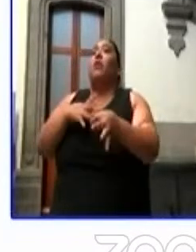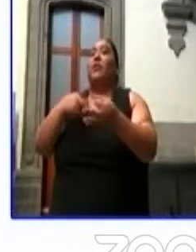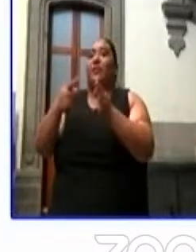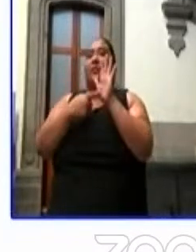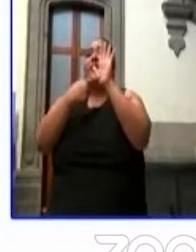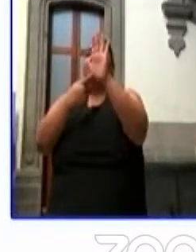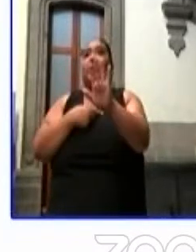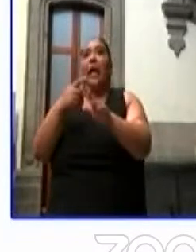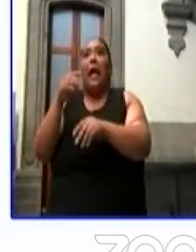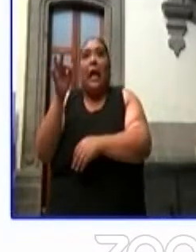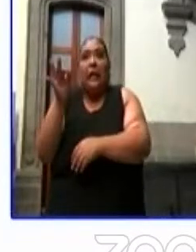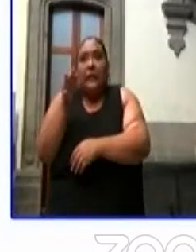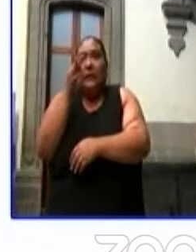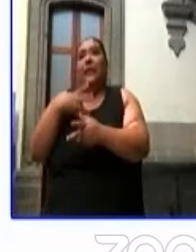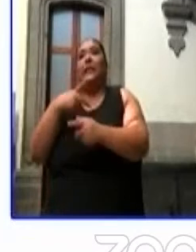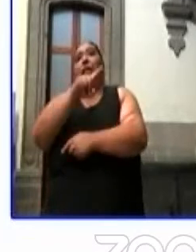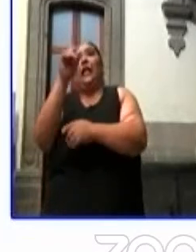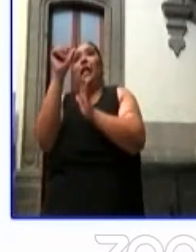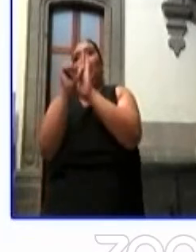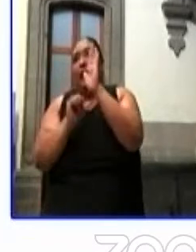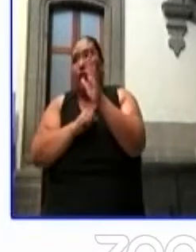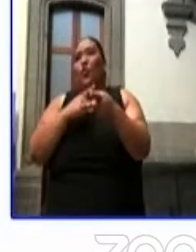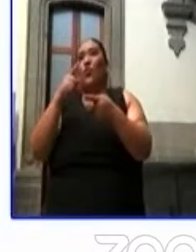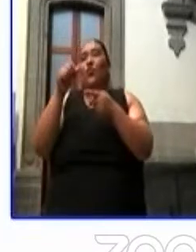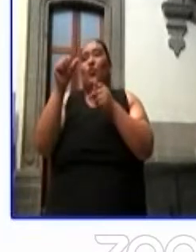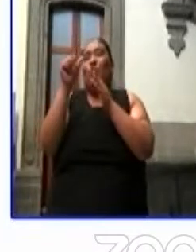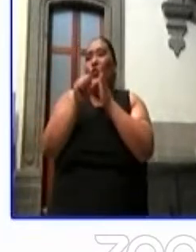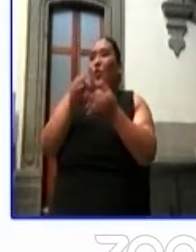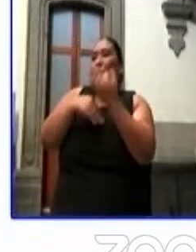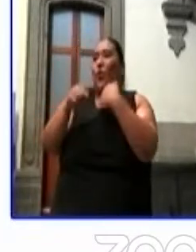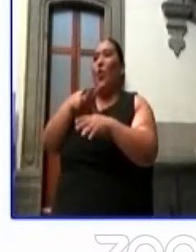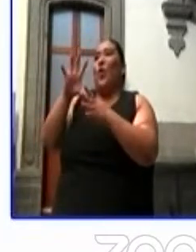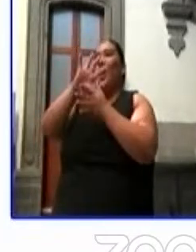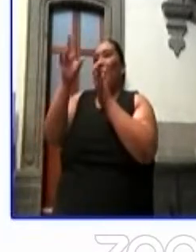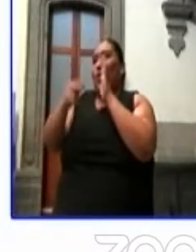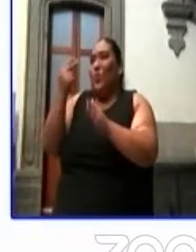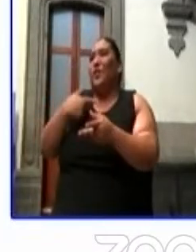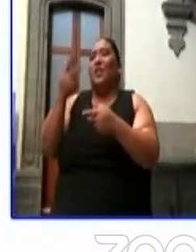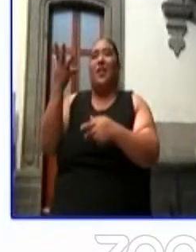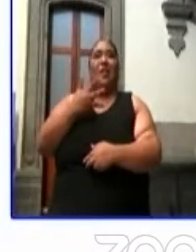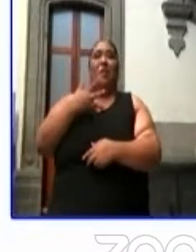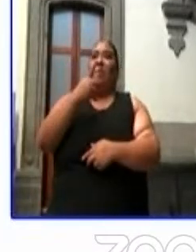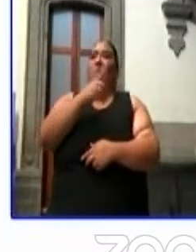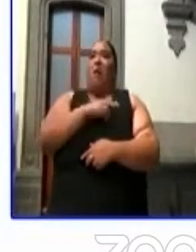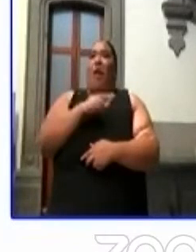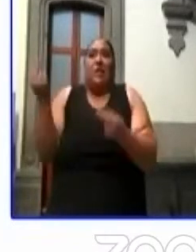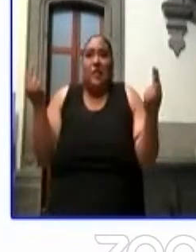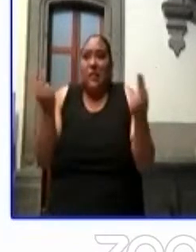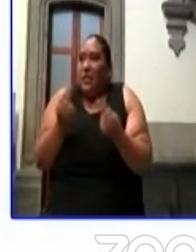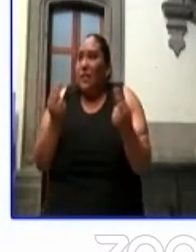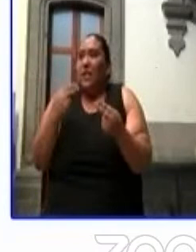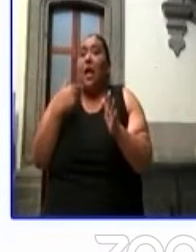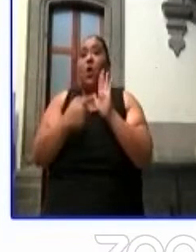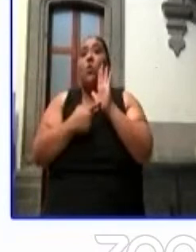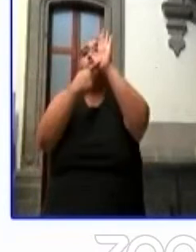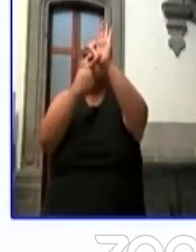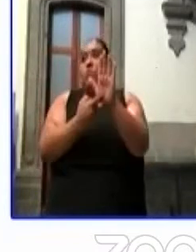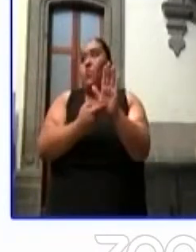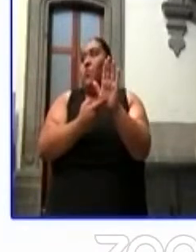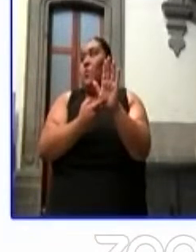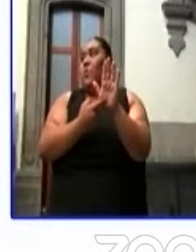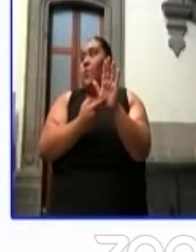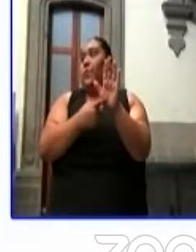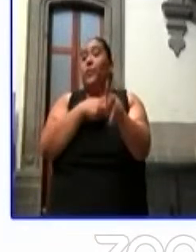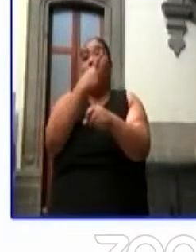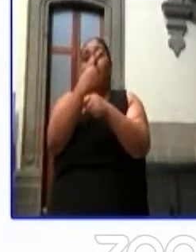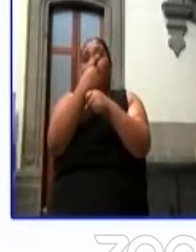la convención. Obviamente, en este plan dijimos, nos tenemos que ir a lo más urgente. Y ahora se los voy a mostrar. El primer